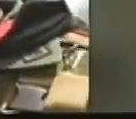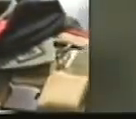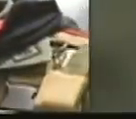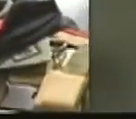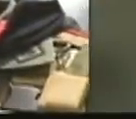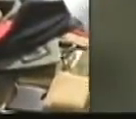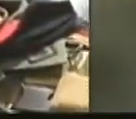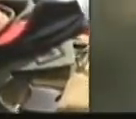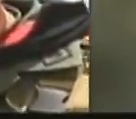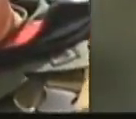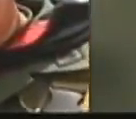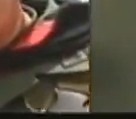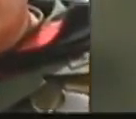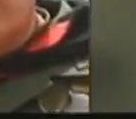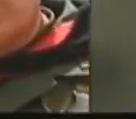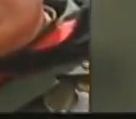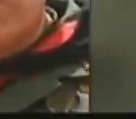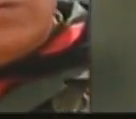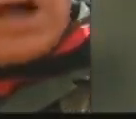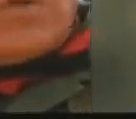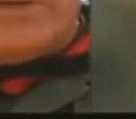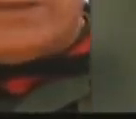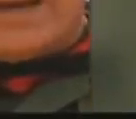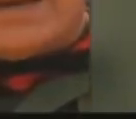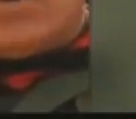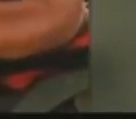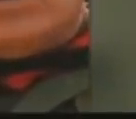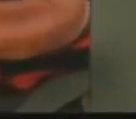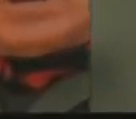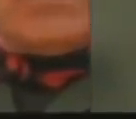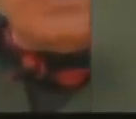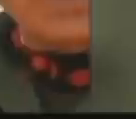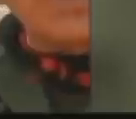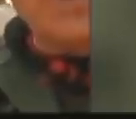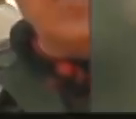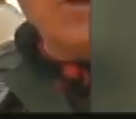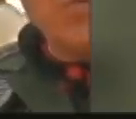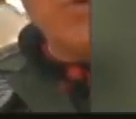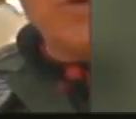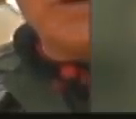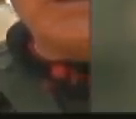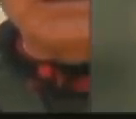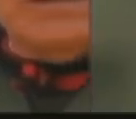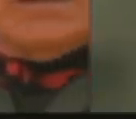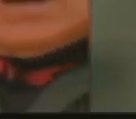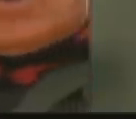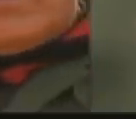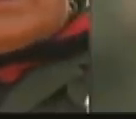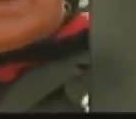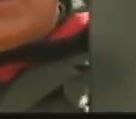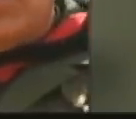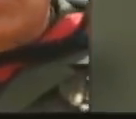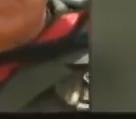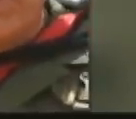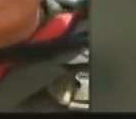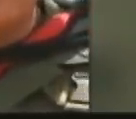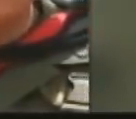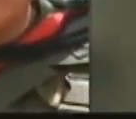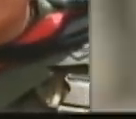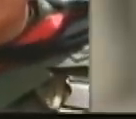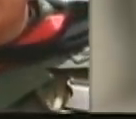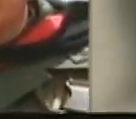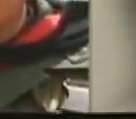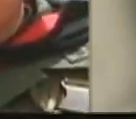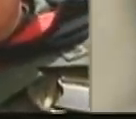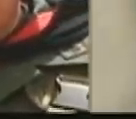El ejercicio Escudo Bolivariano tiene como propósito aumentar la cohesión de la Fuerza Armada Nacional Bolivariana, aumentar su nivel